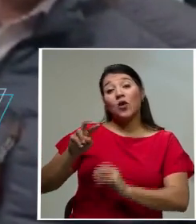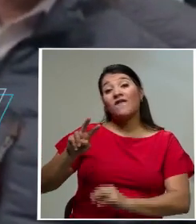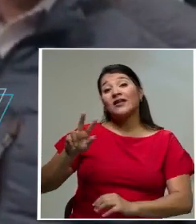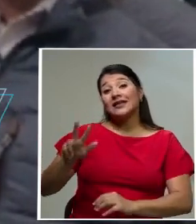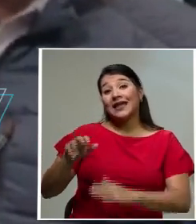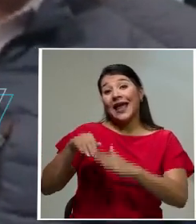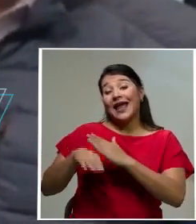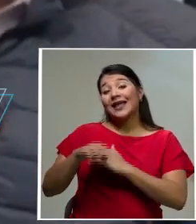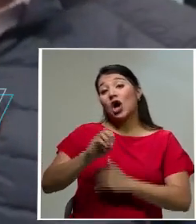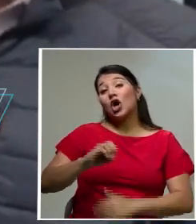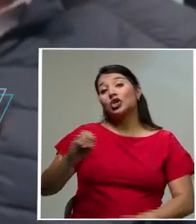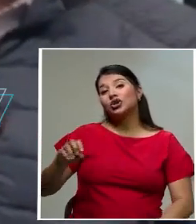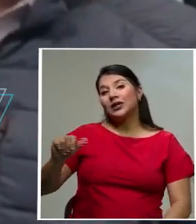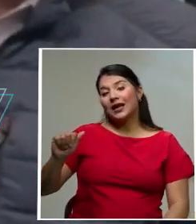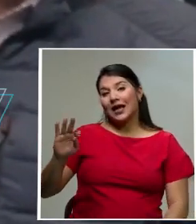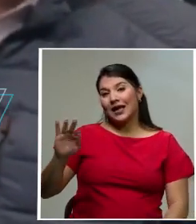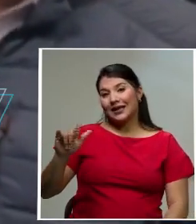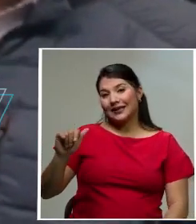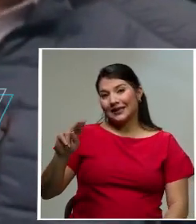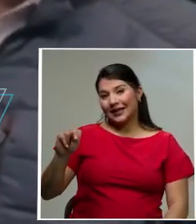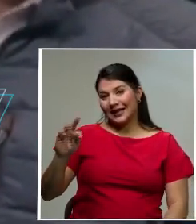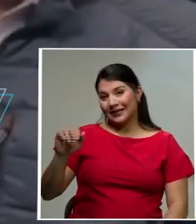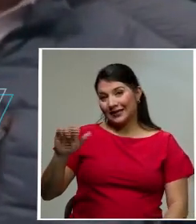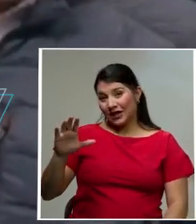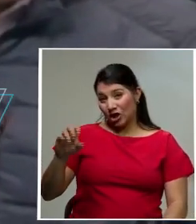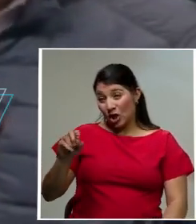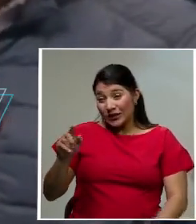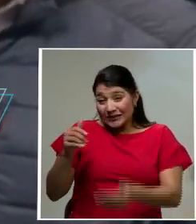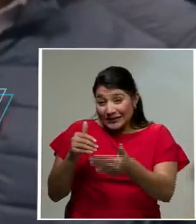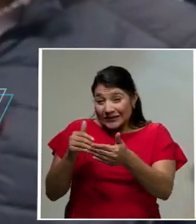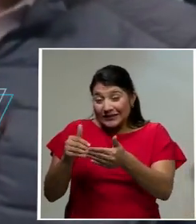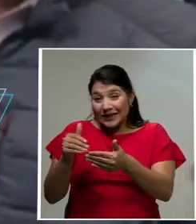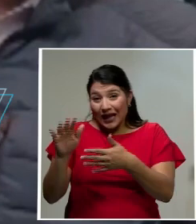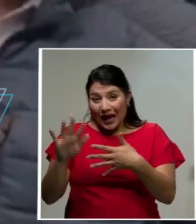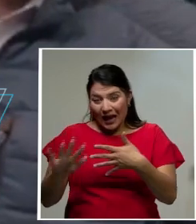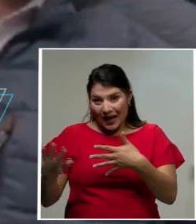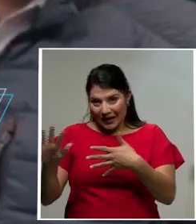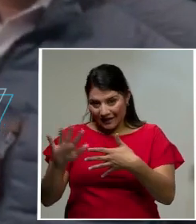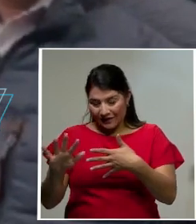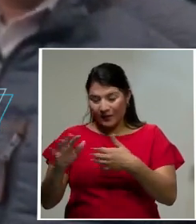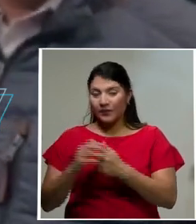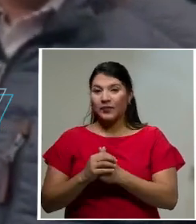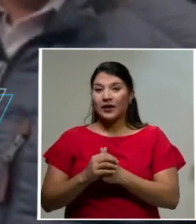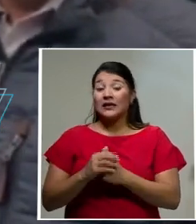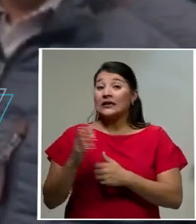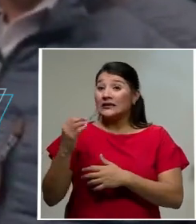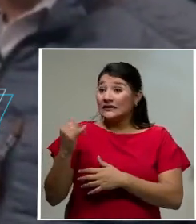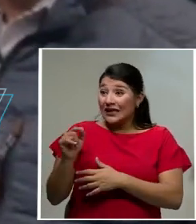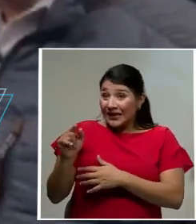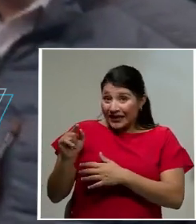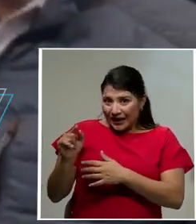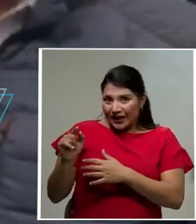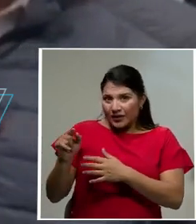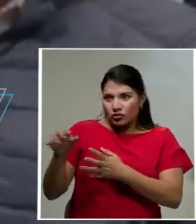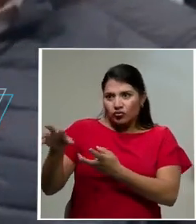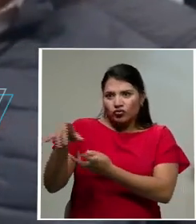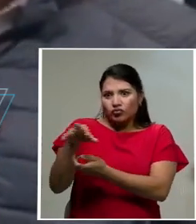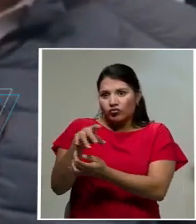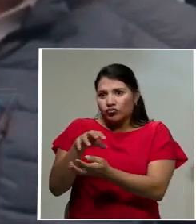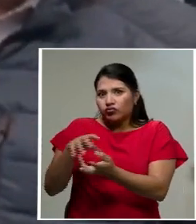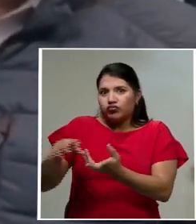Atlántico, muy cerca al Mar Caribe, fortaleciéndose, y esta condición de que se esté